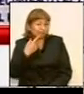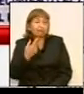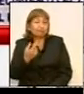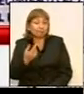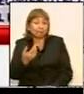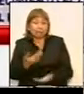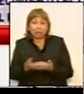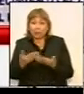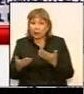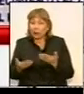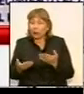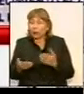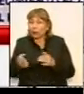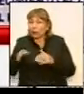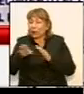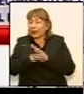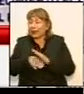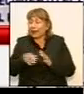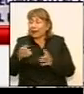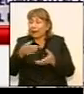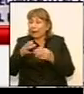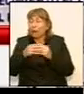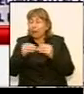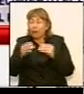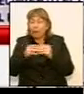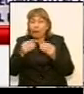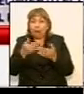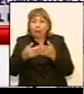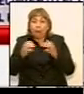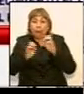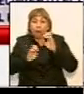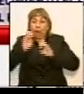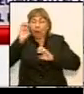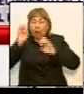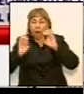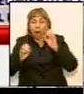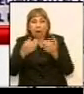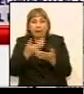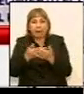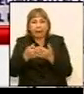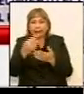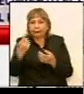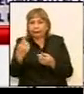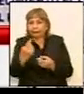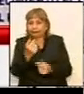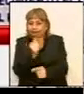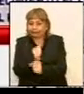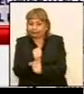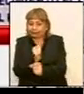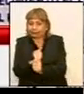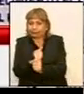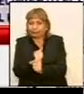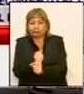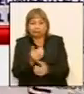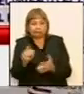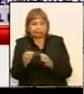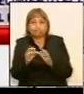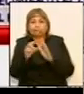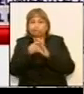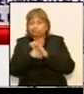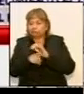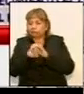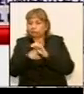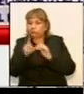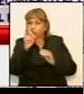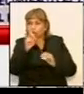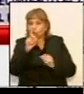Según la tabla de insumo producto, y yendo a un tema más estadístico, tienes que por cada empleo generado en el sector minero, tienes un